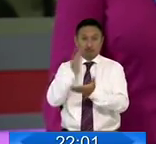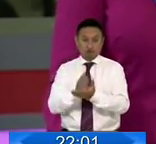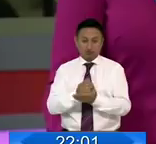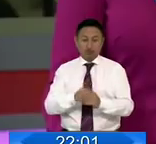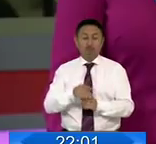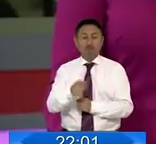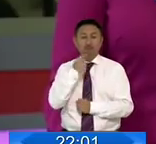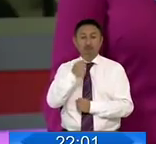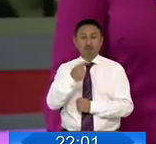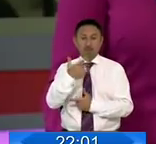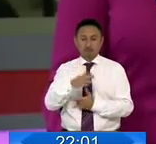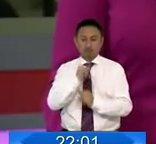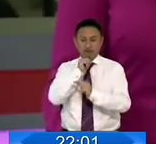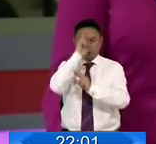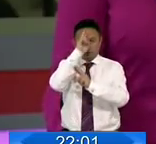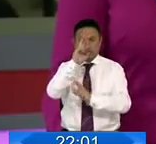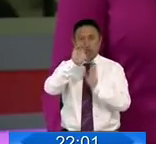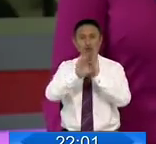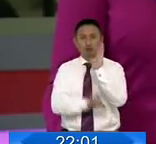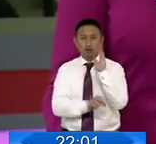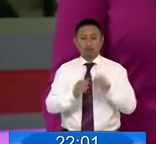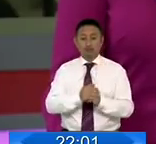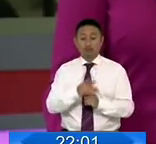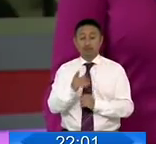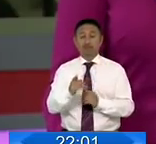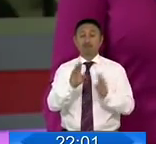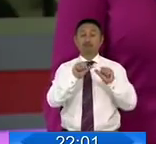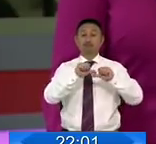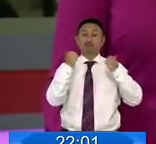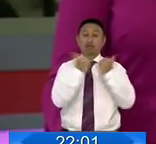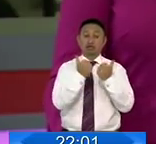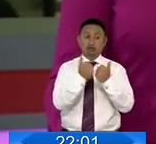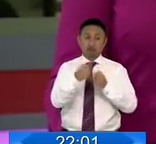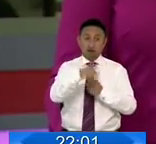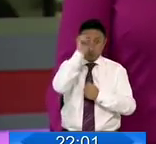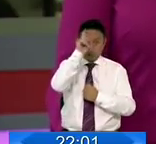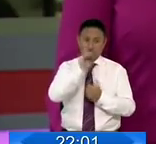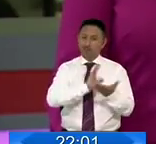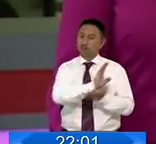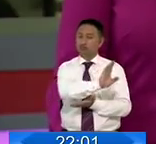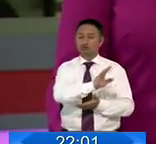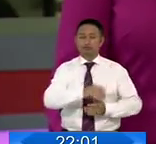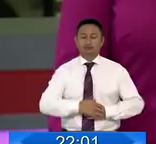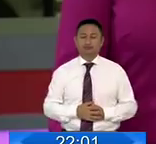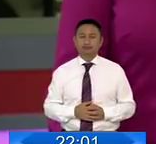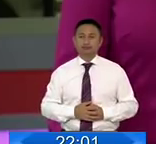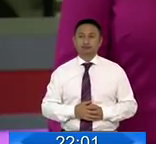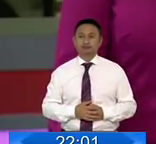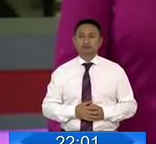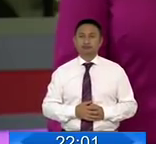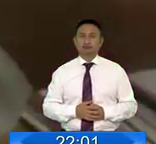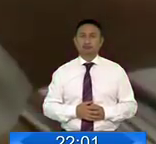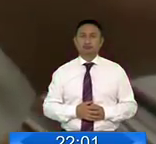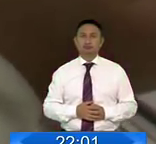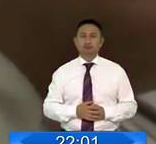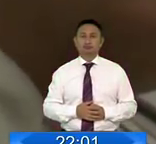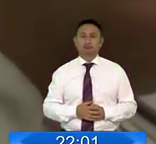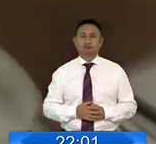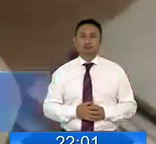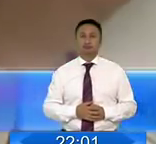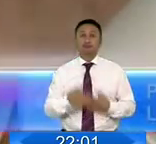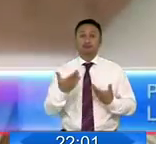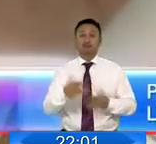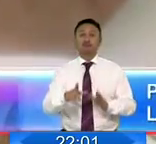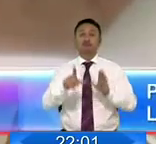de inconstitucional. En el Parlamento hay rechazo a este pronunciamiento del Ejecutivo. La Ley